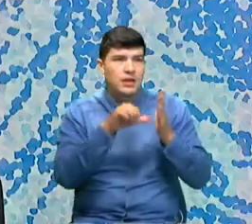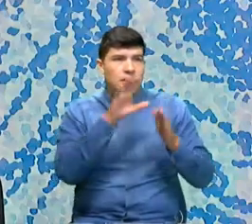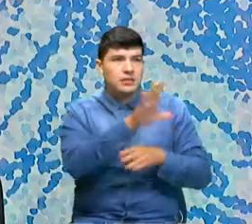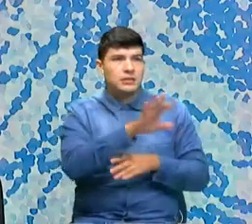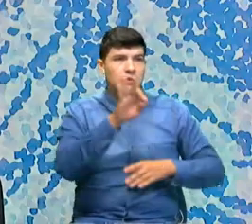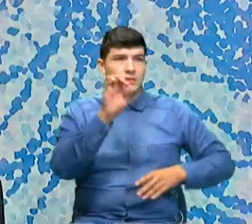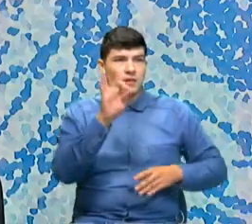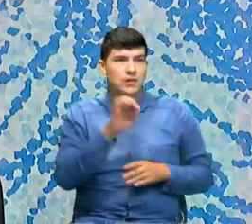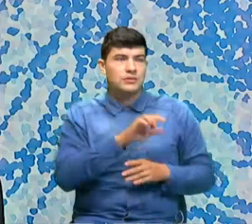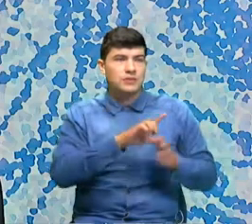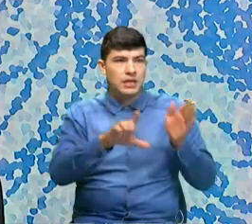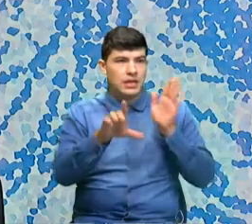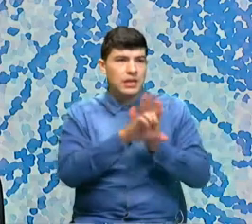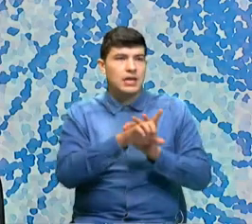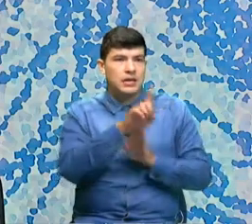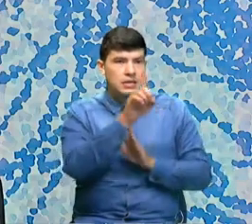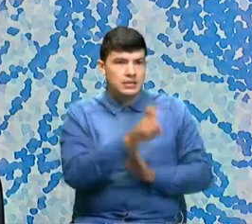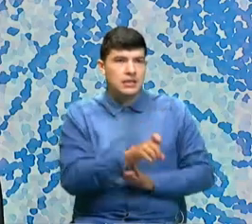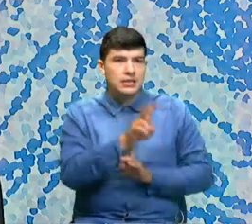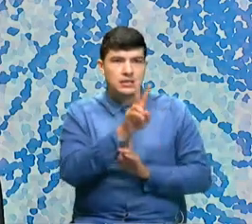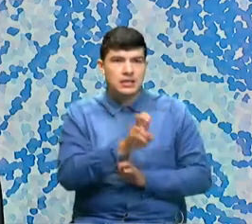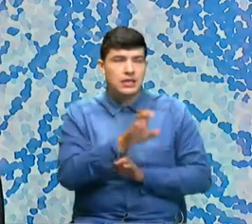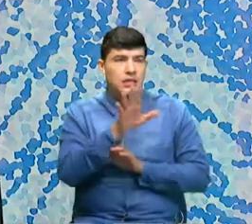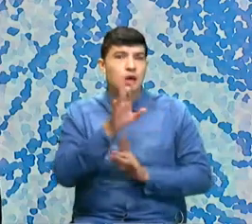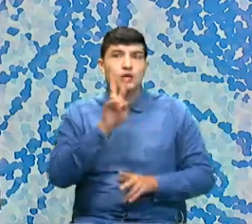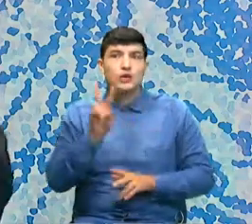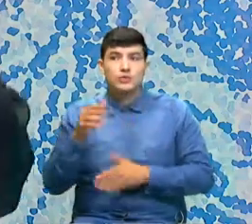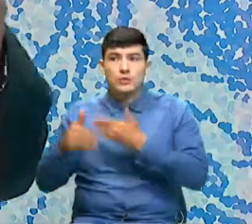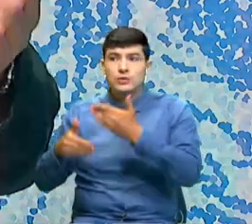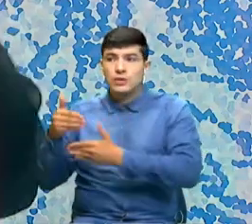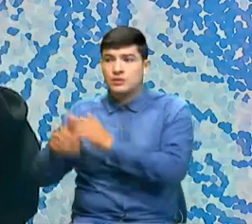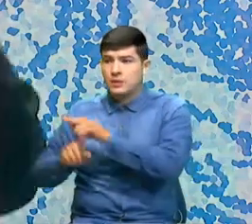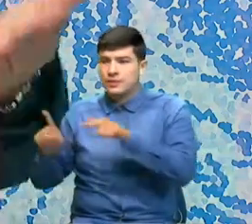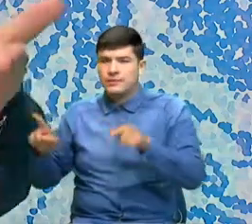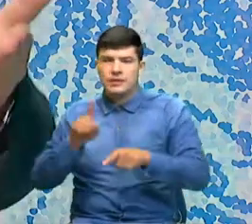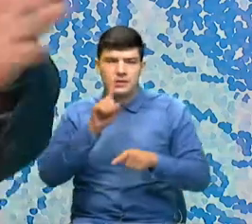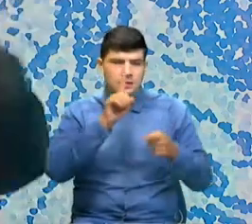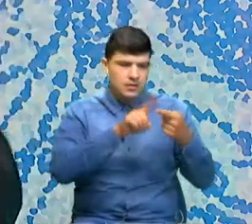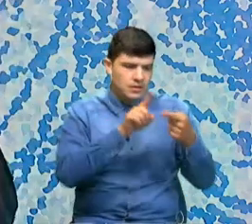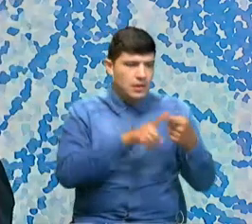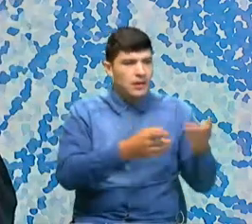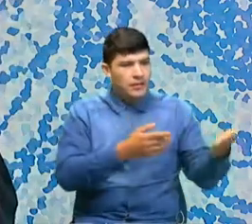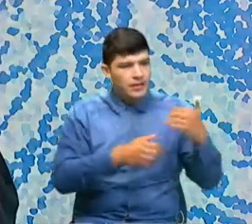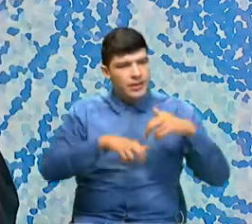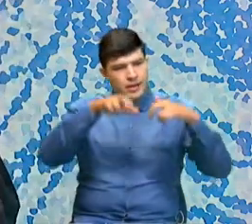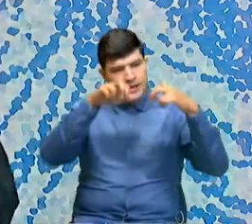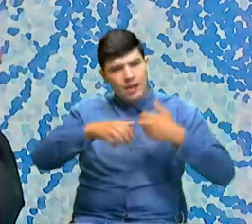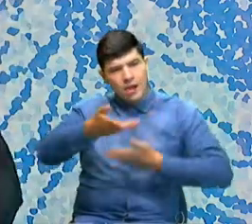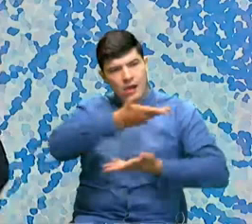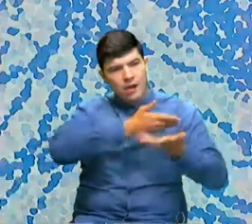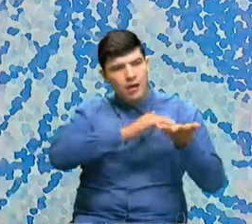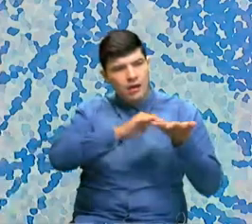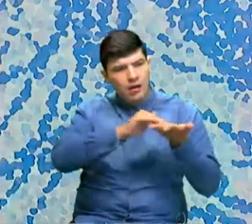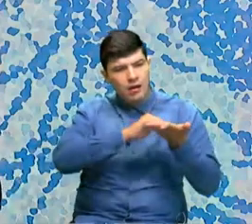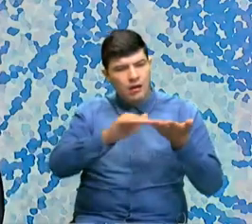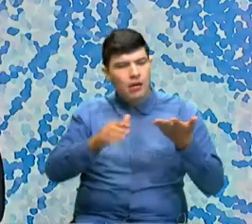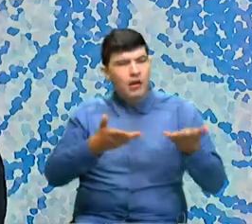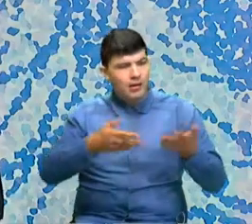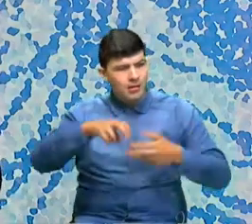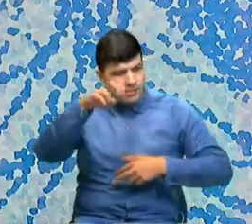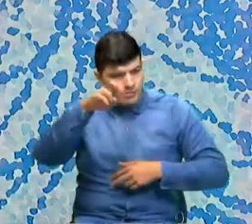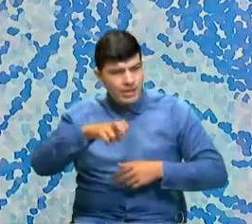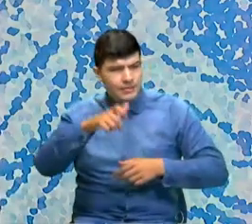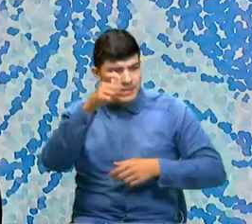y siguientes de la ley 675. Son dos procesos diferentes. Son dos cosas. Una cuestión es sentémonos y arreglemos esto. Y nombramos a